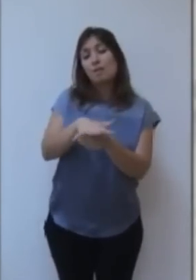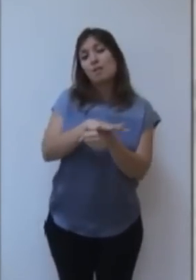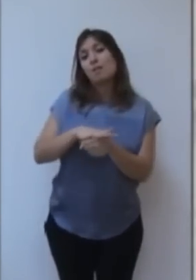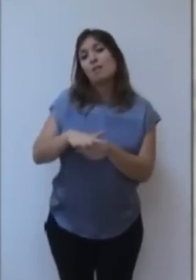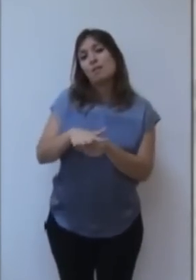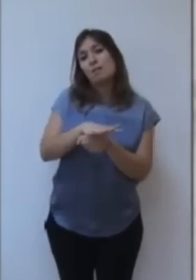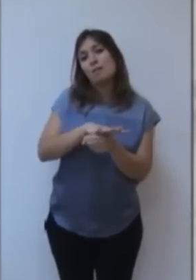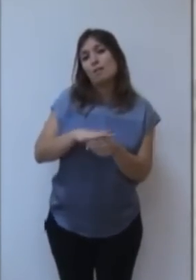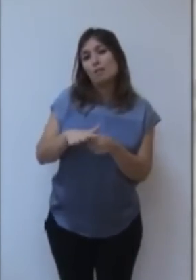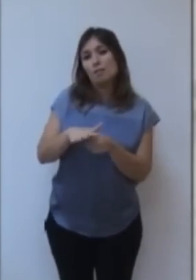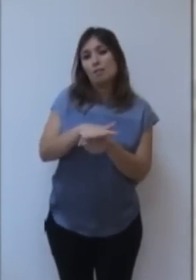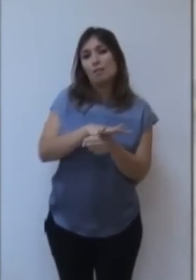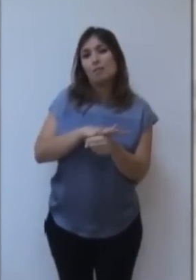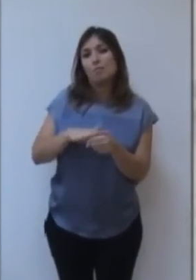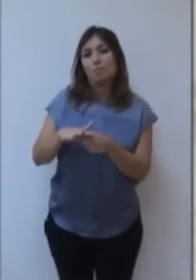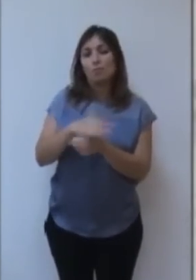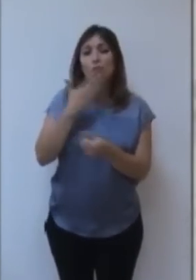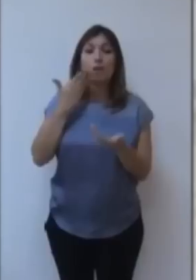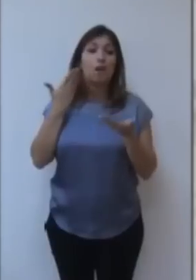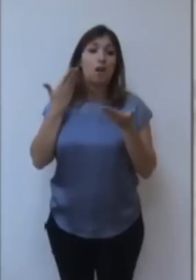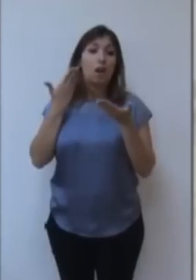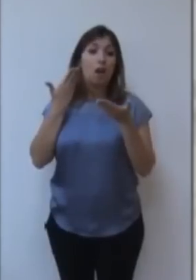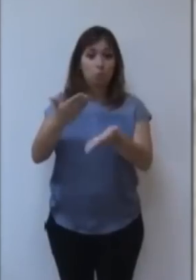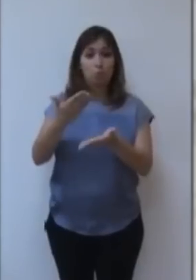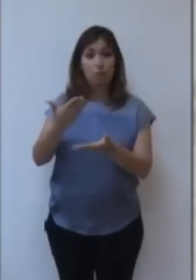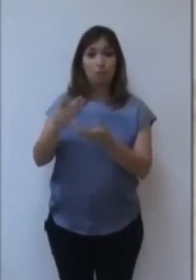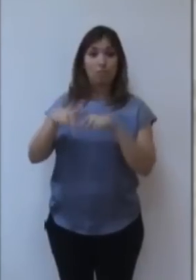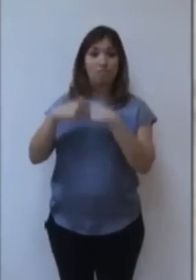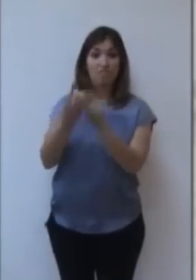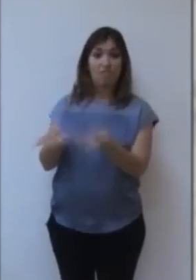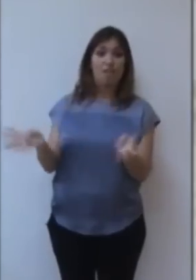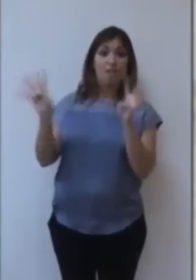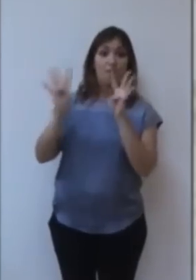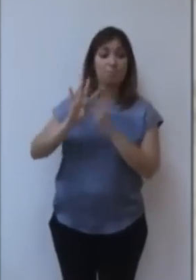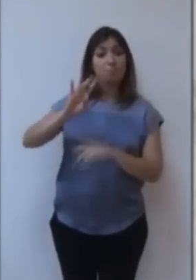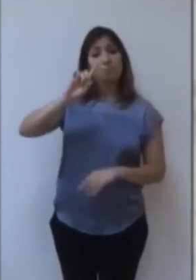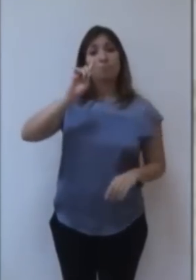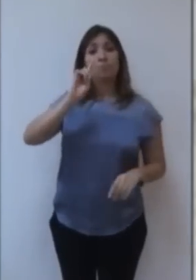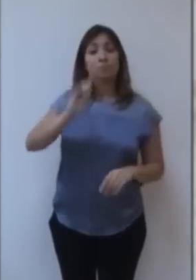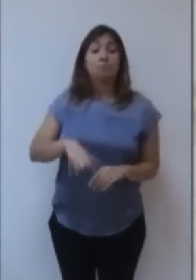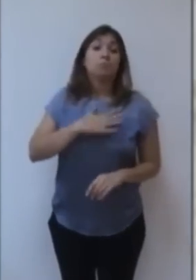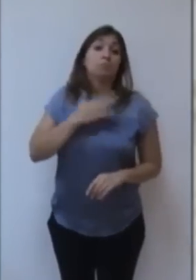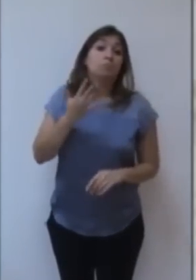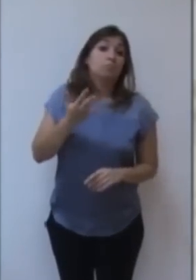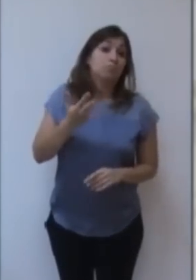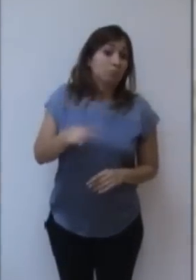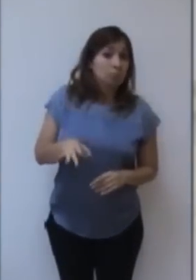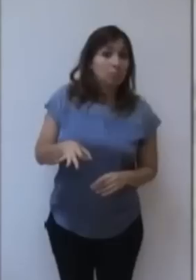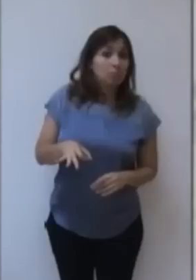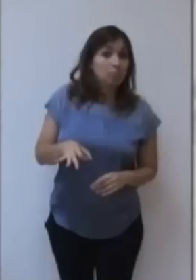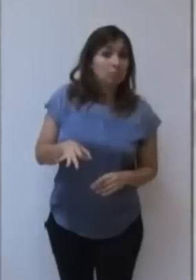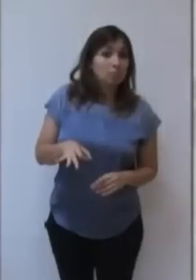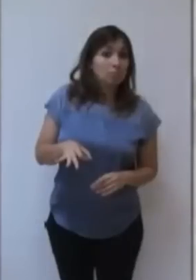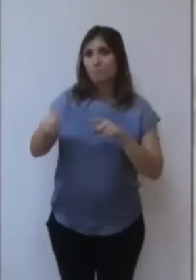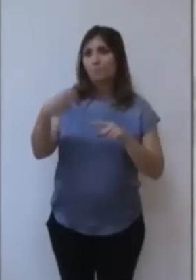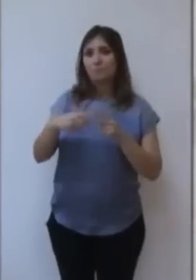de las ayudas en la familia, ¿no?, también quizás de elementos de